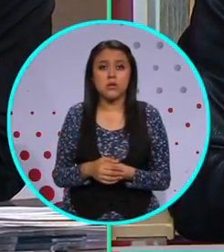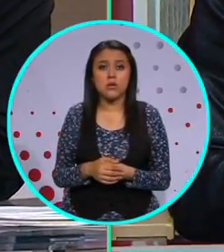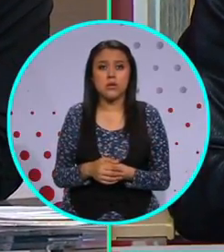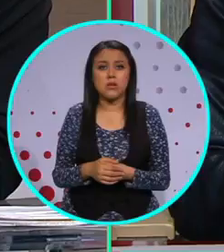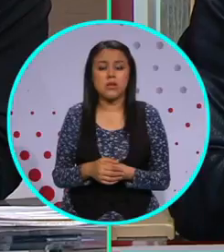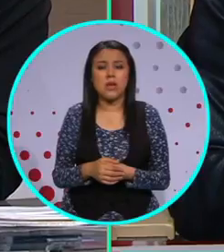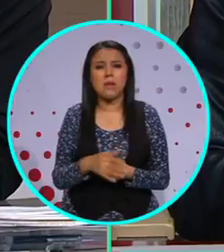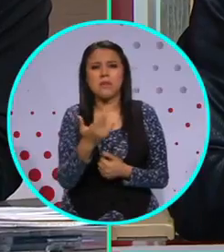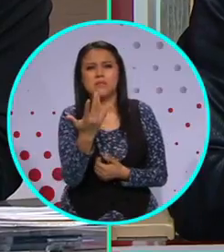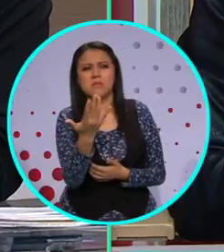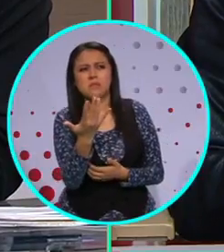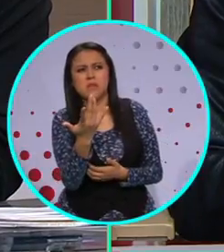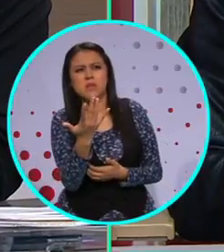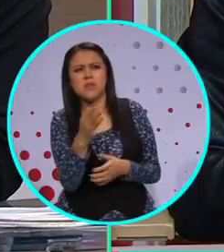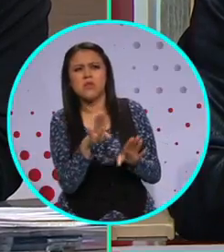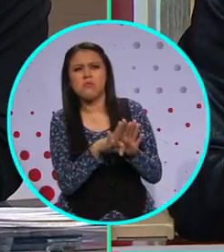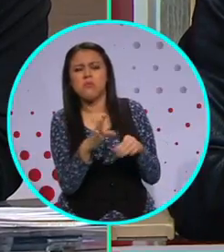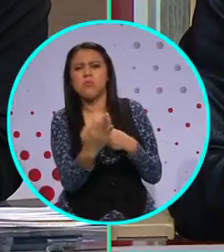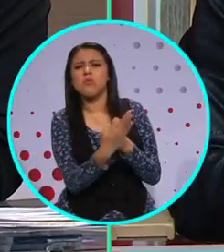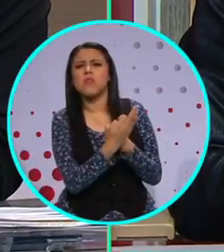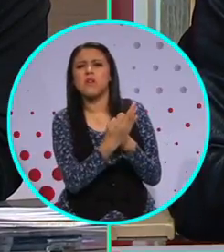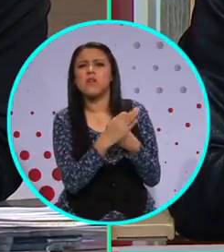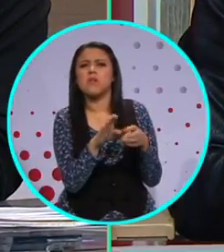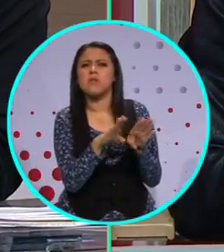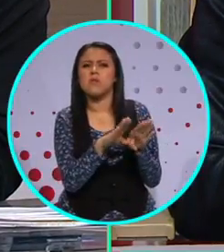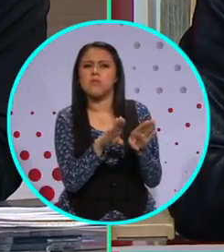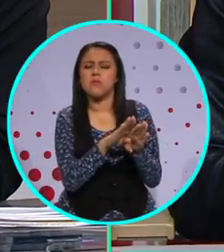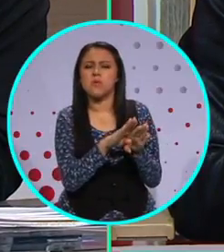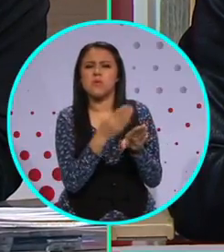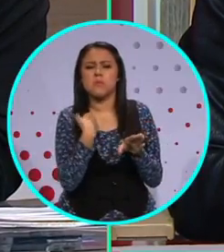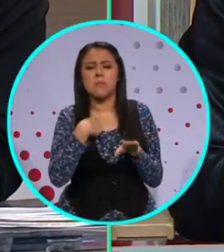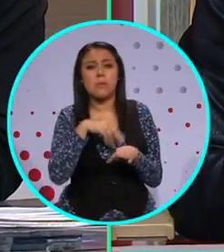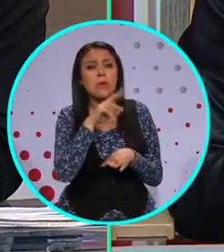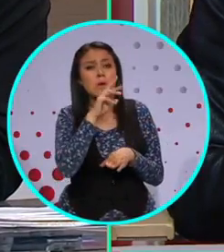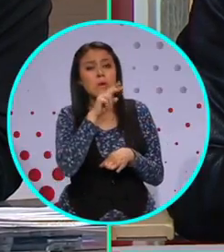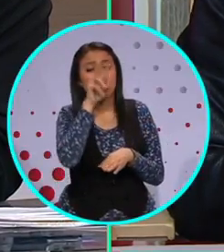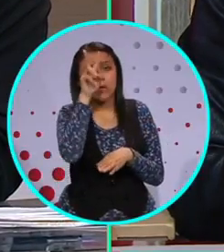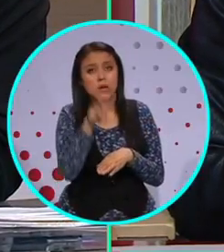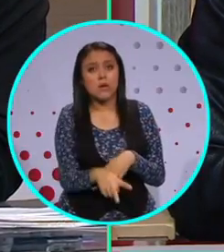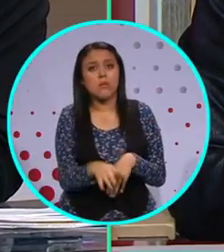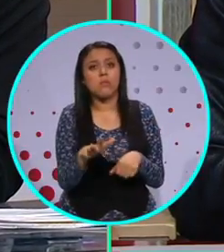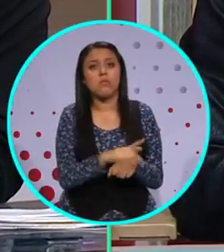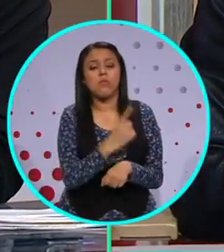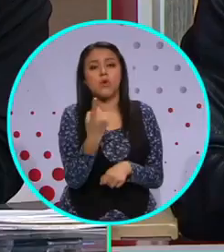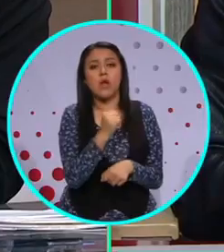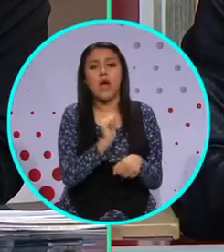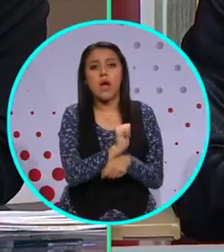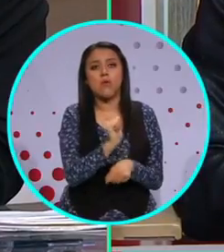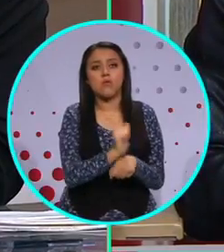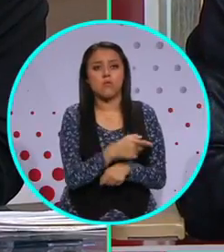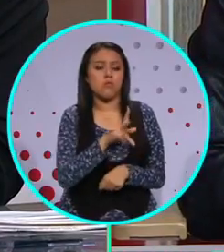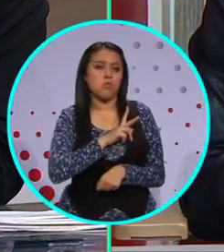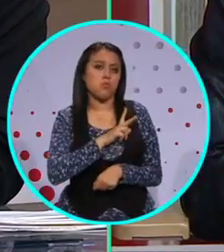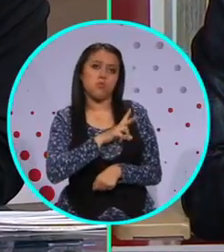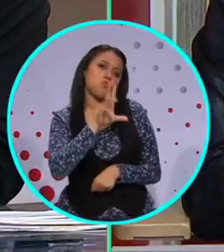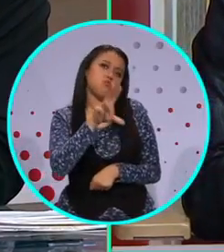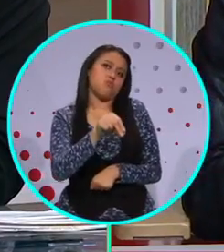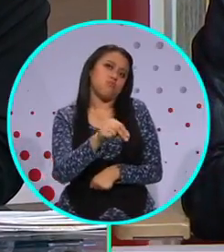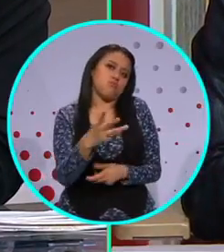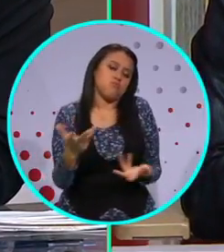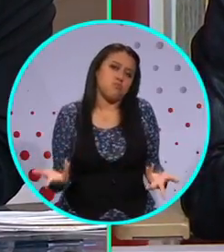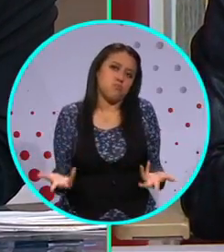a ver cómo protegemos este hombre me preocupa porque ahora cuido un carro que no es suyo